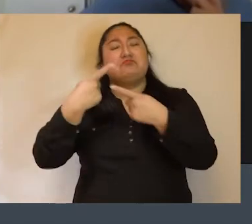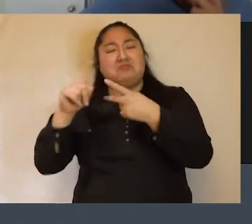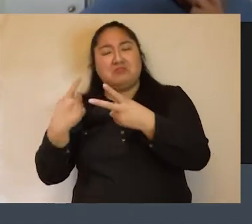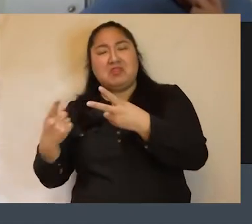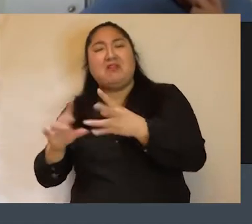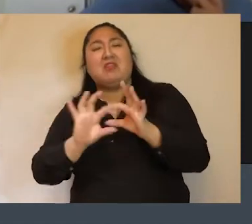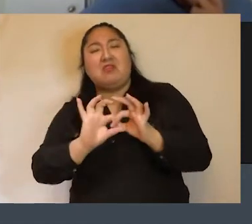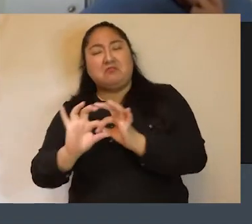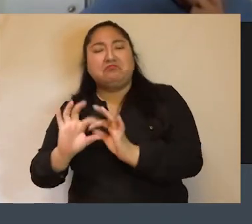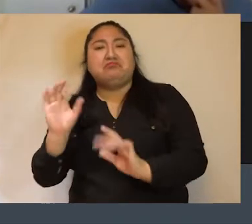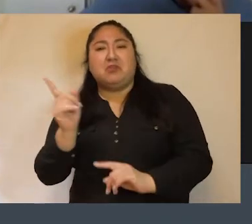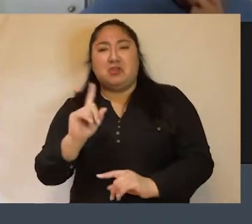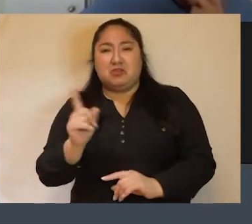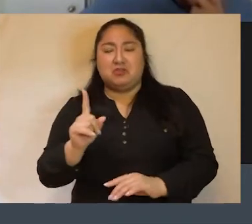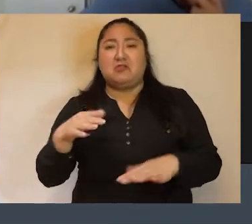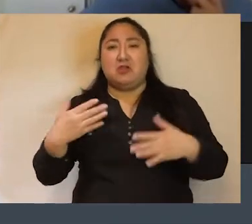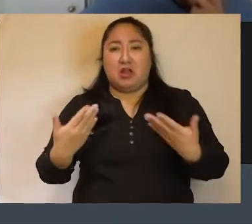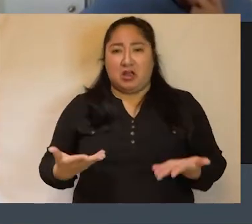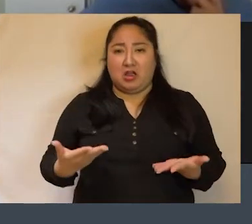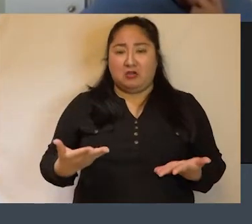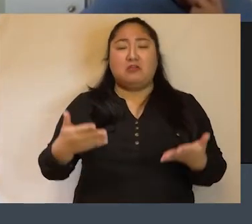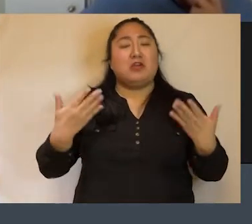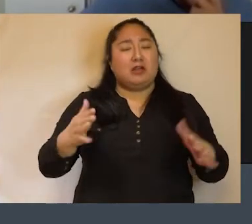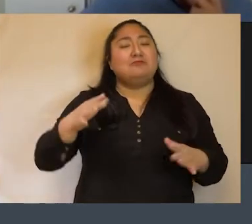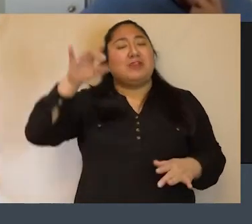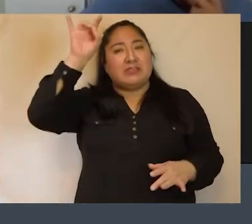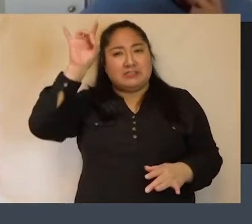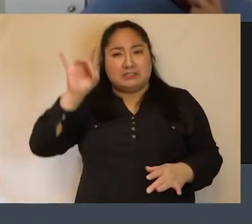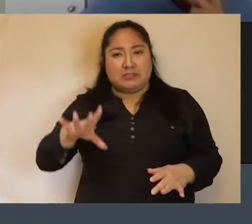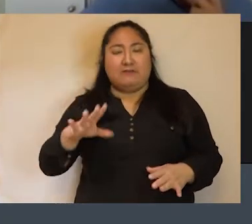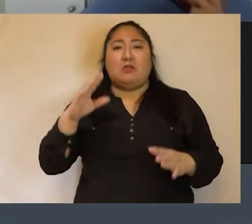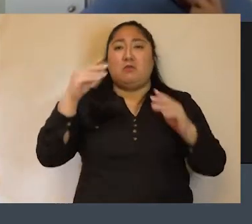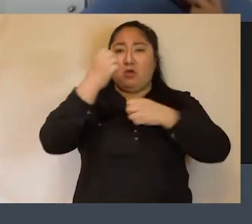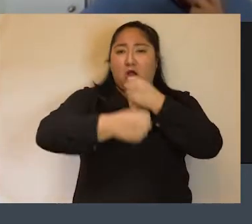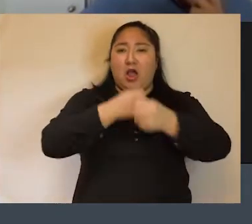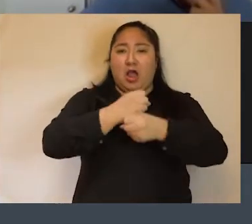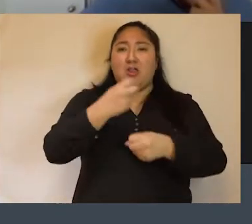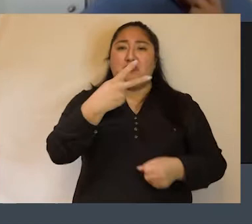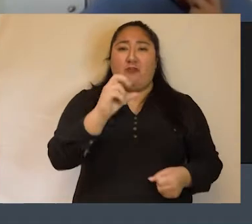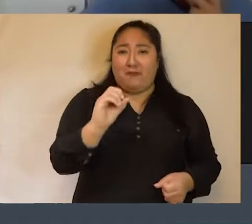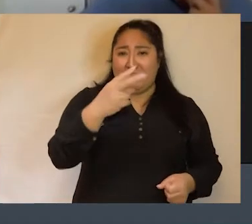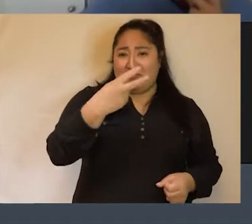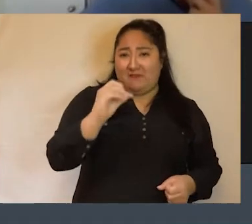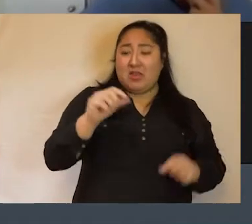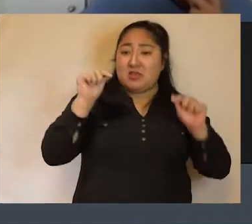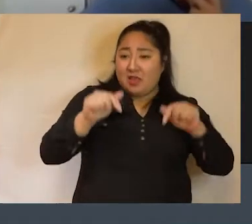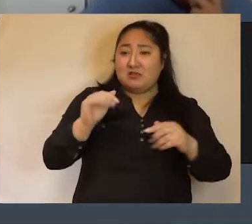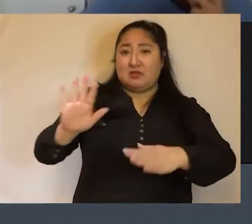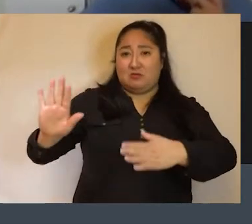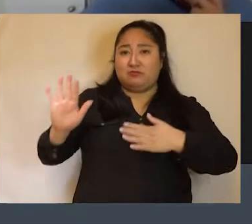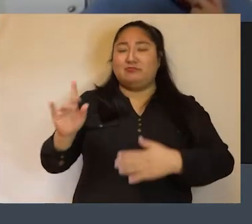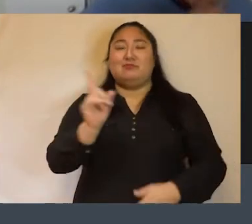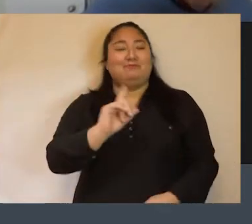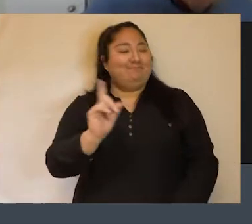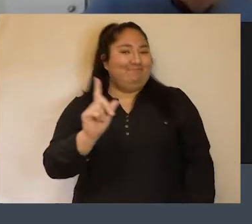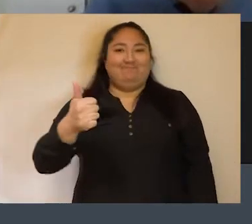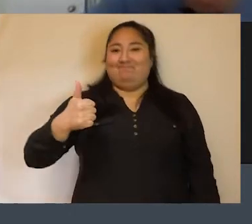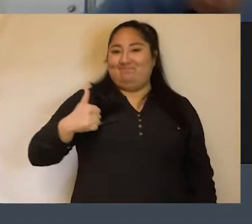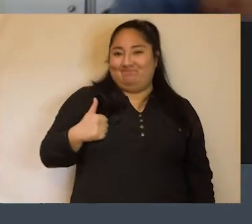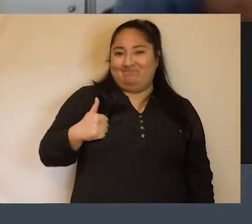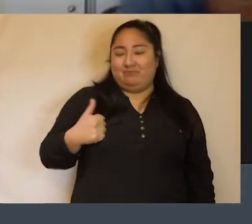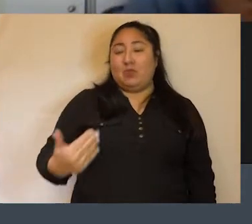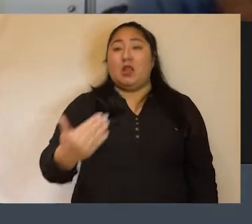¿no? Por diferentes tipos de razones, no es así. Ahora nos damos cuenta, al 2020, que realmente esa promesa no se